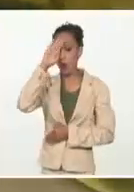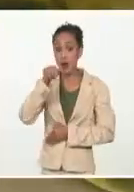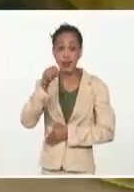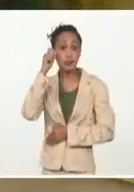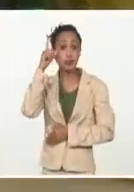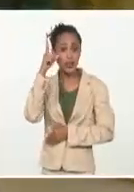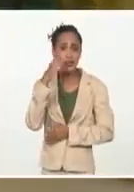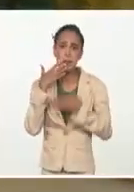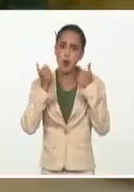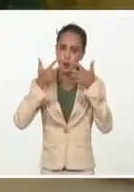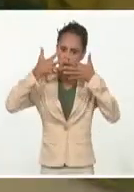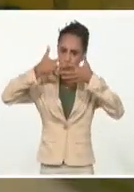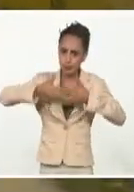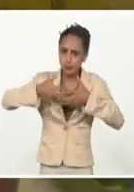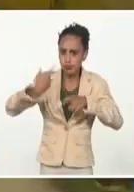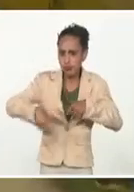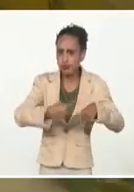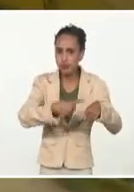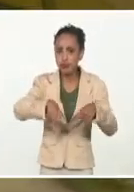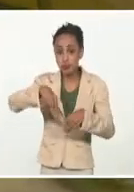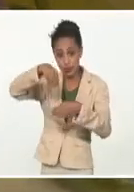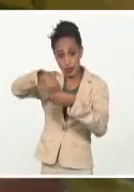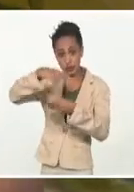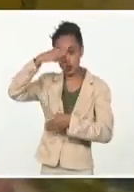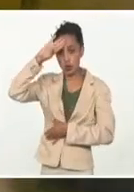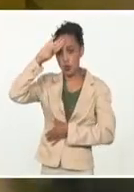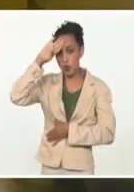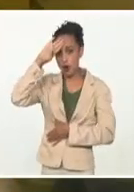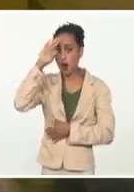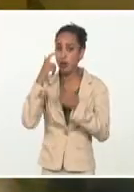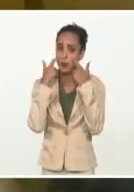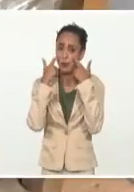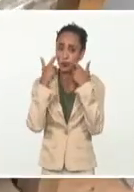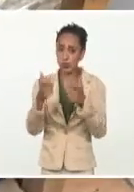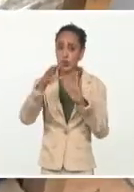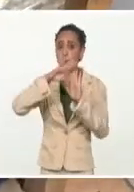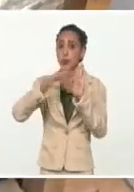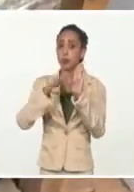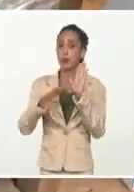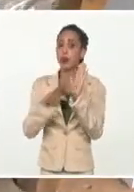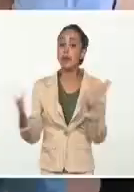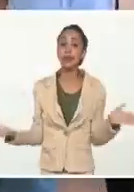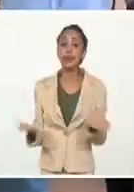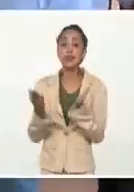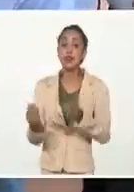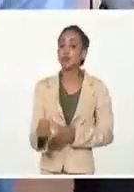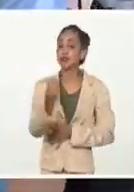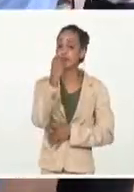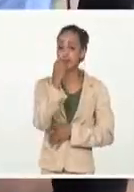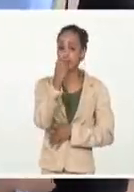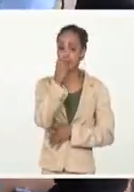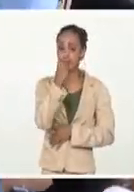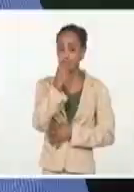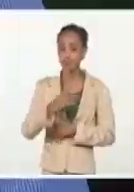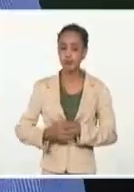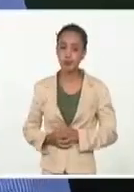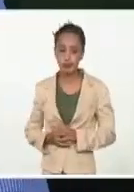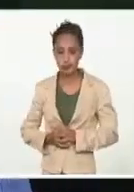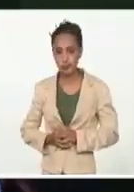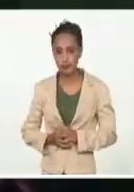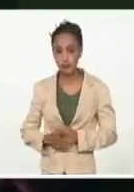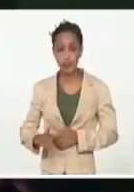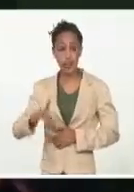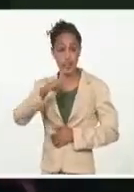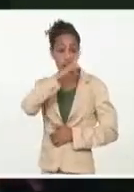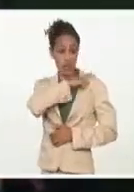importaciones y brinda a la vez un aporte significativo al programa de soberanía alimentaria y nutricional el mandatario